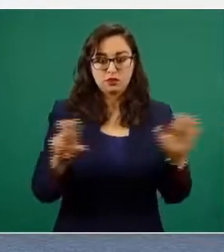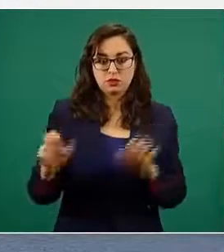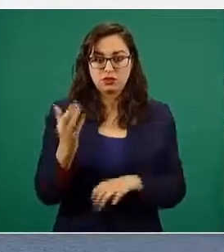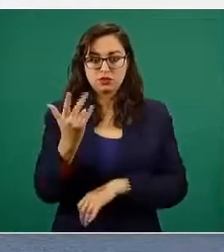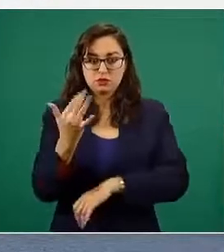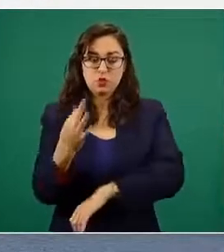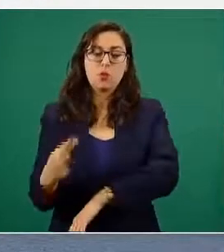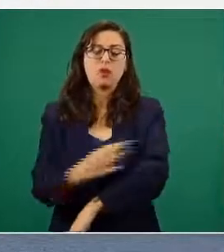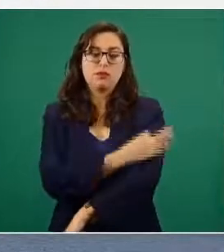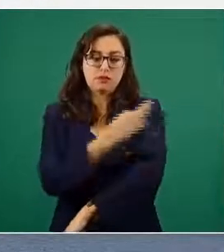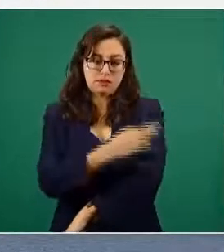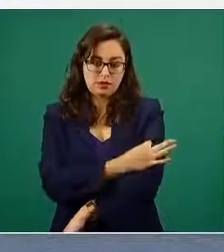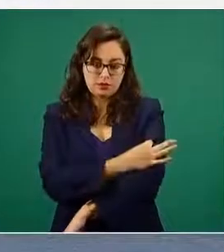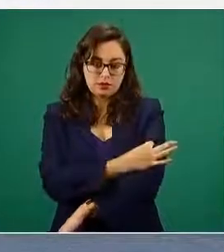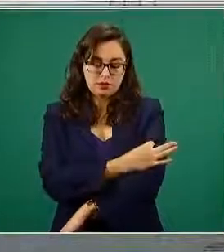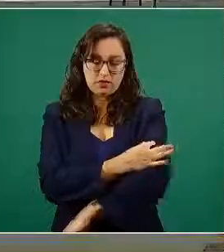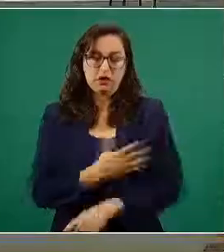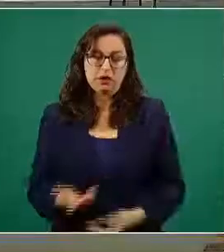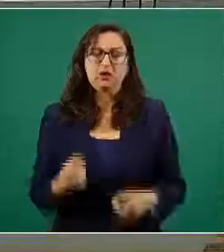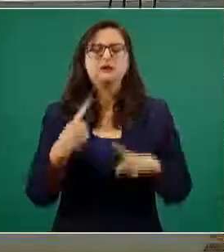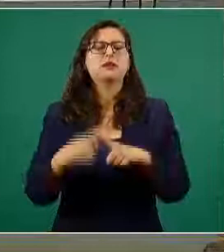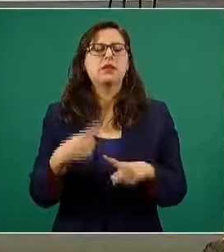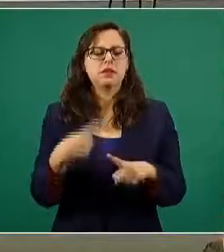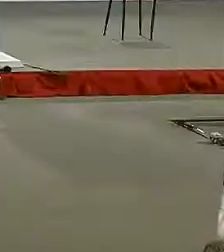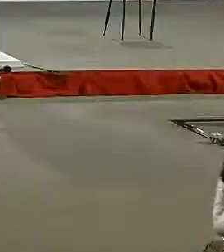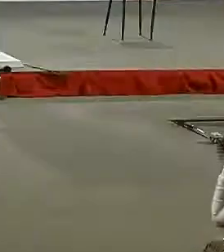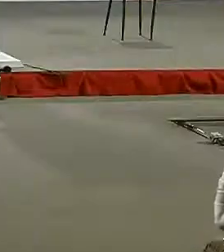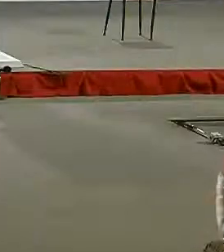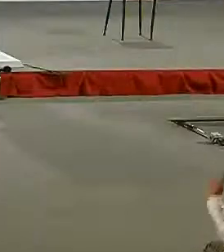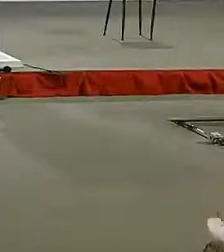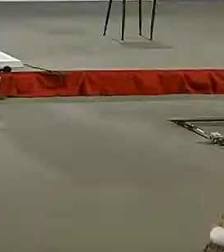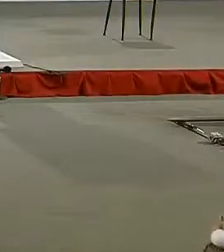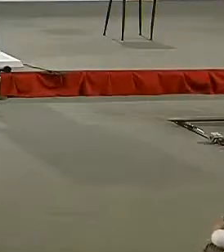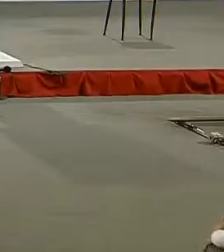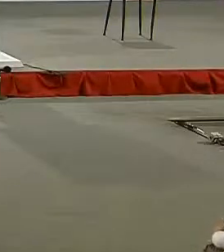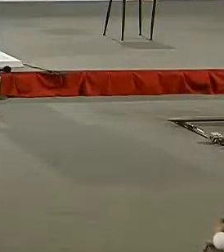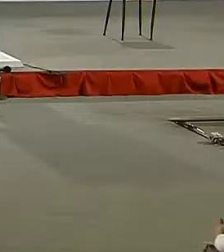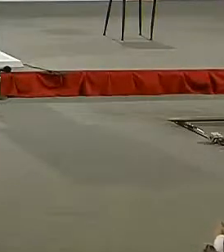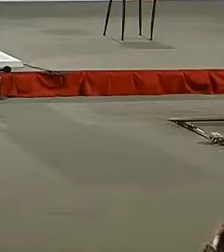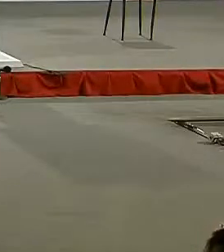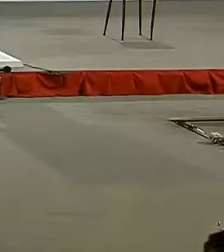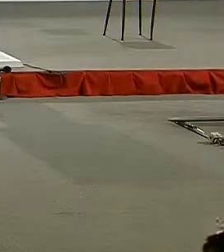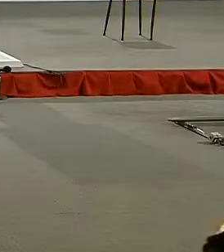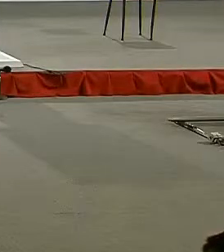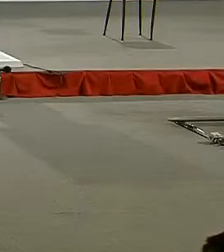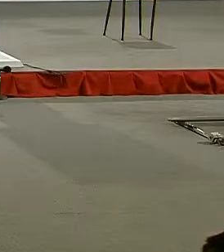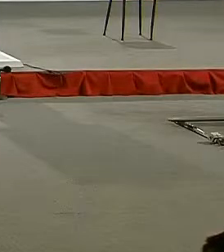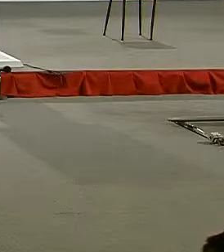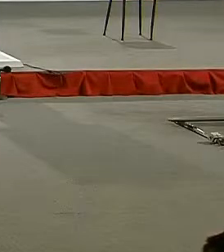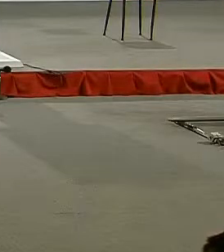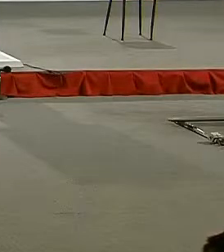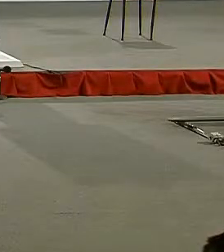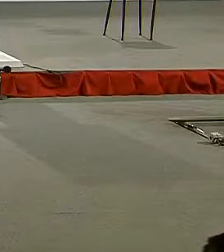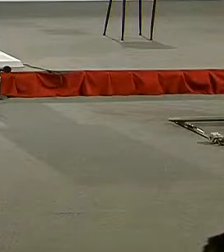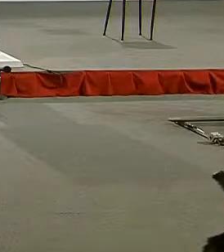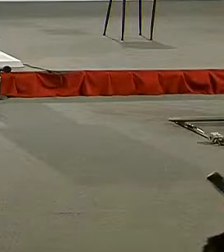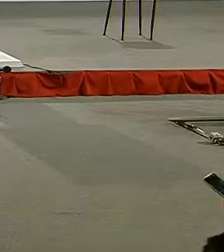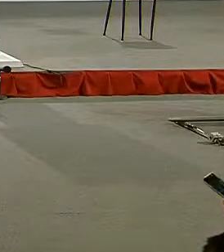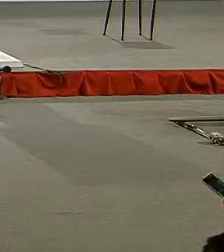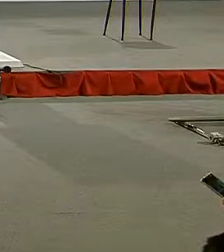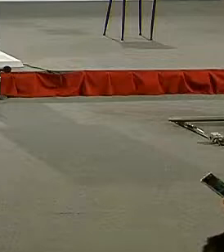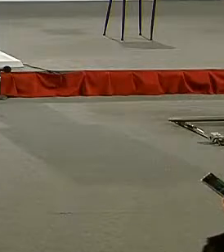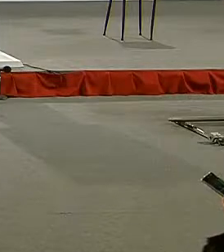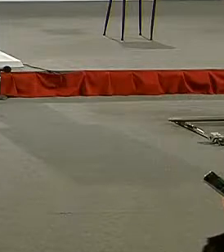44.850 dosis. Ahí estarán para recibirlas el secretario de Salud, el canciller, el almirante secretario de la